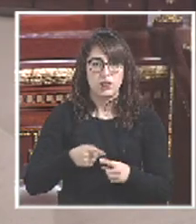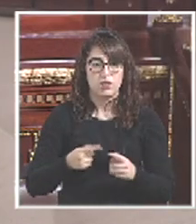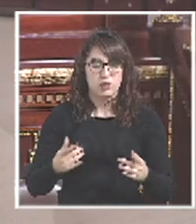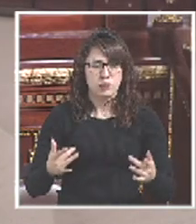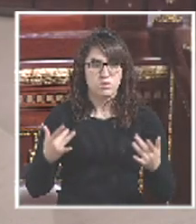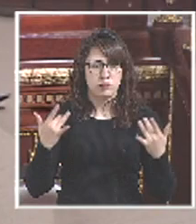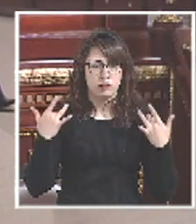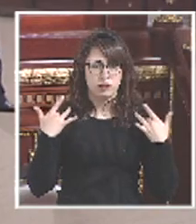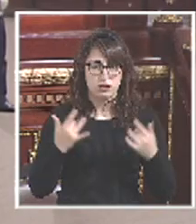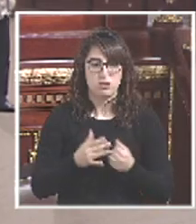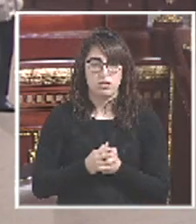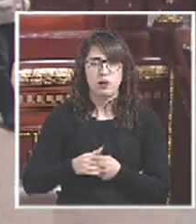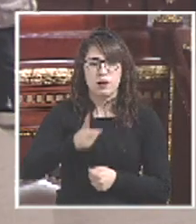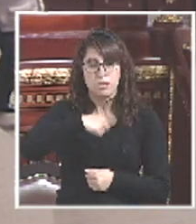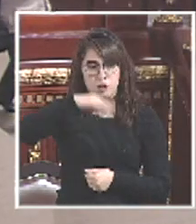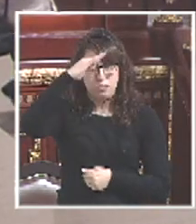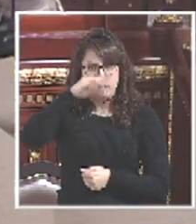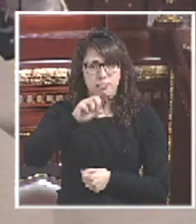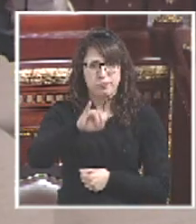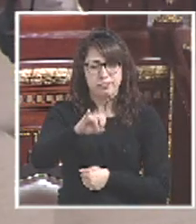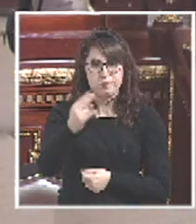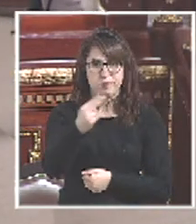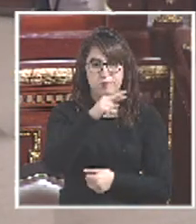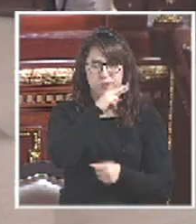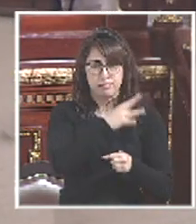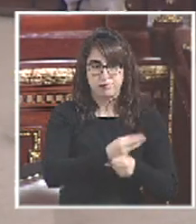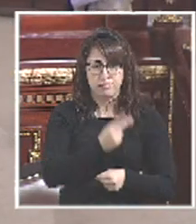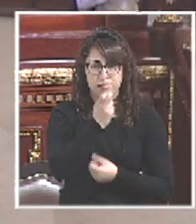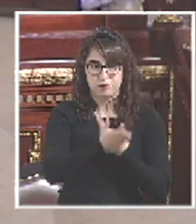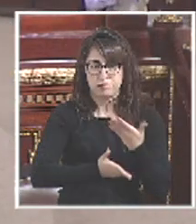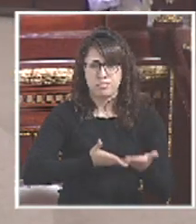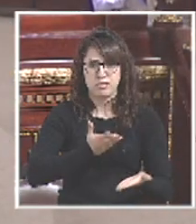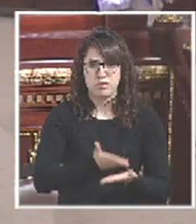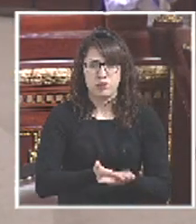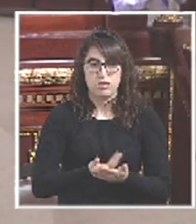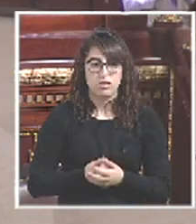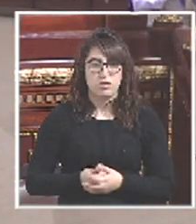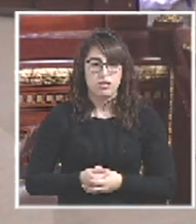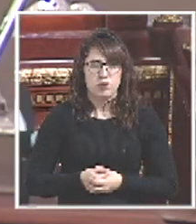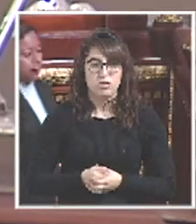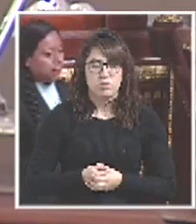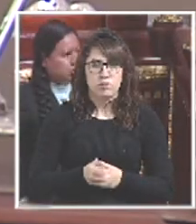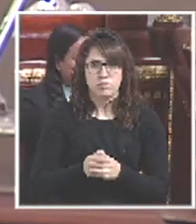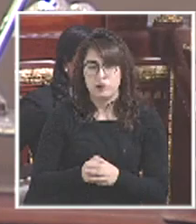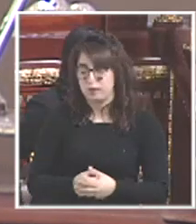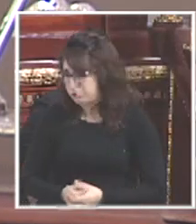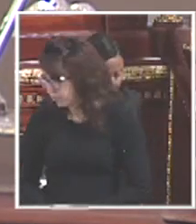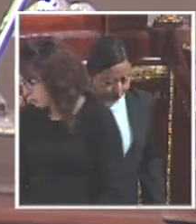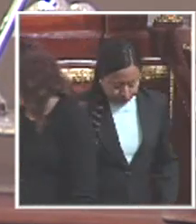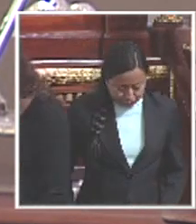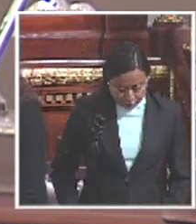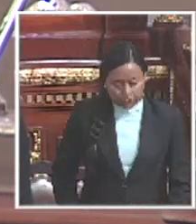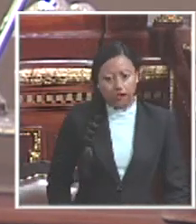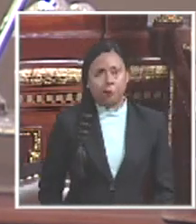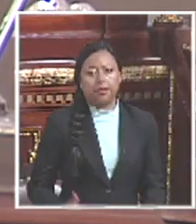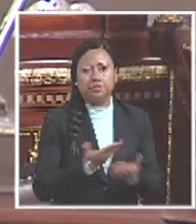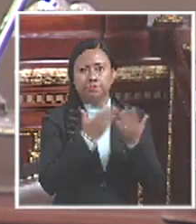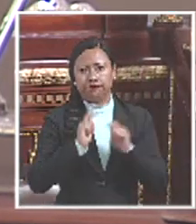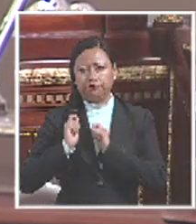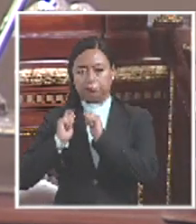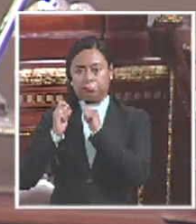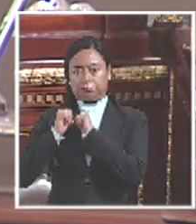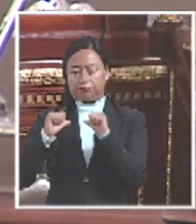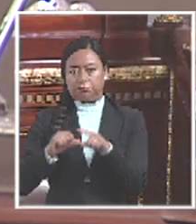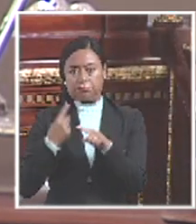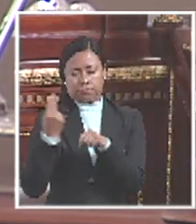¿Abstenciones? Se considera aprobada la propuesta, diputada presidenta. Remítase a las autoridades correspondientes para los